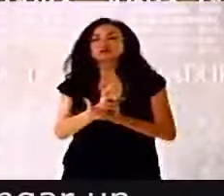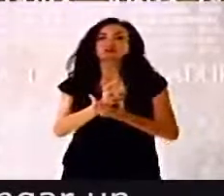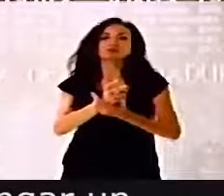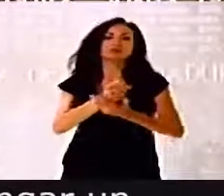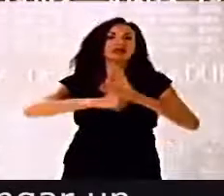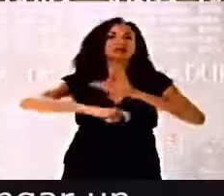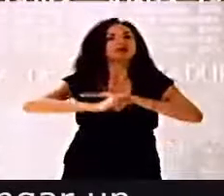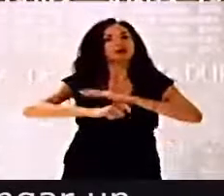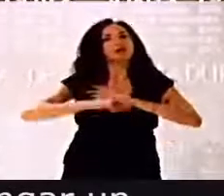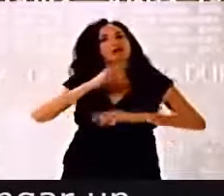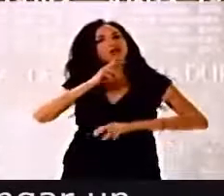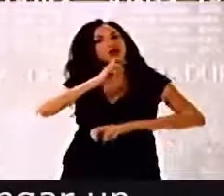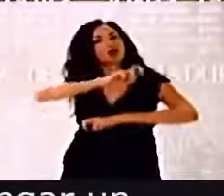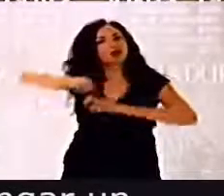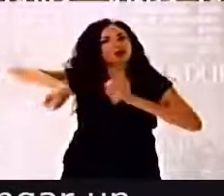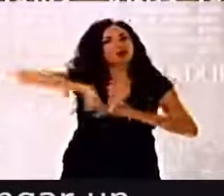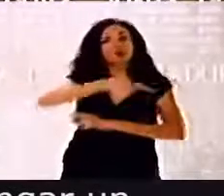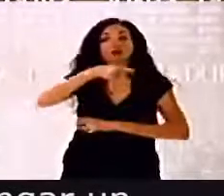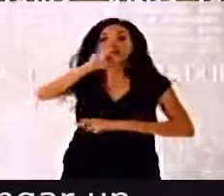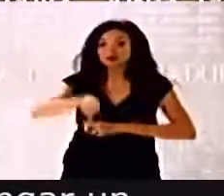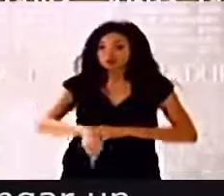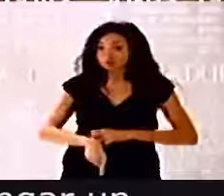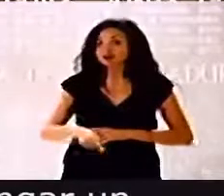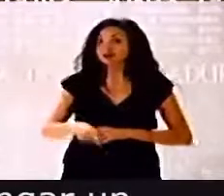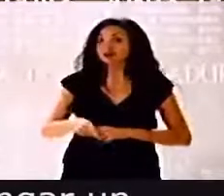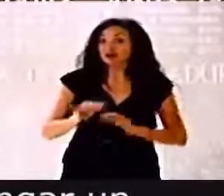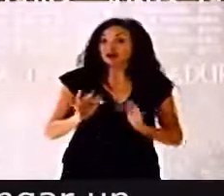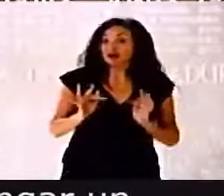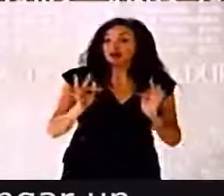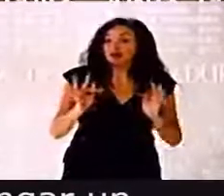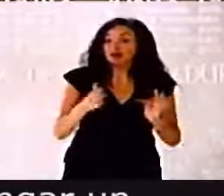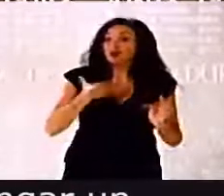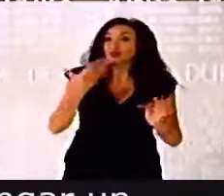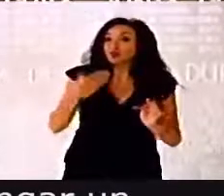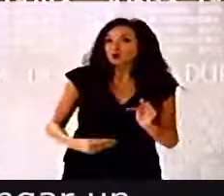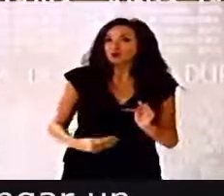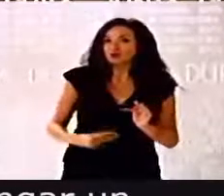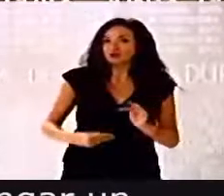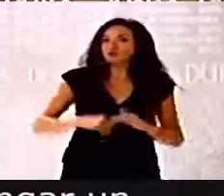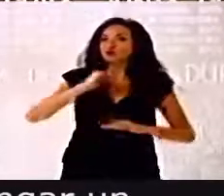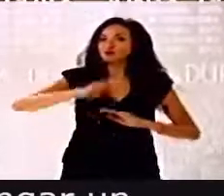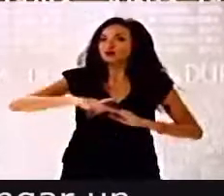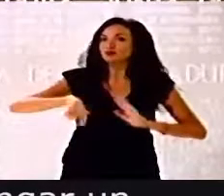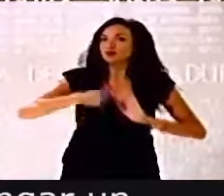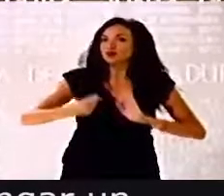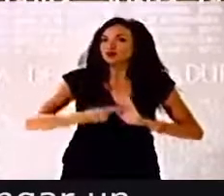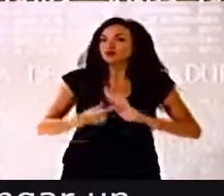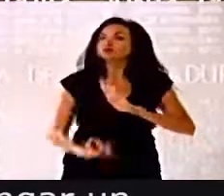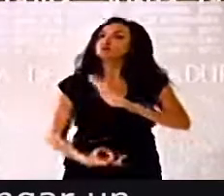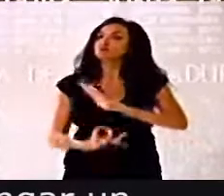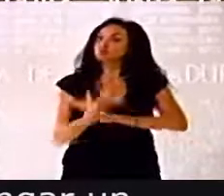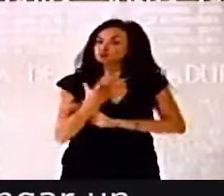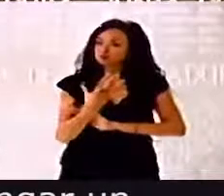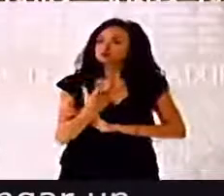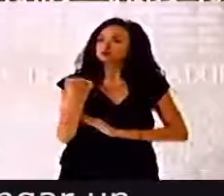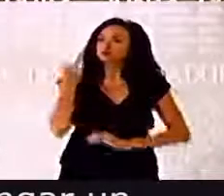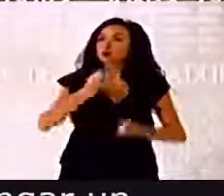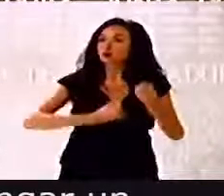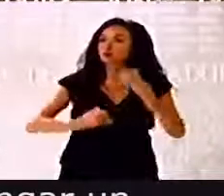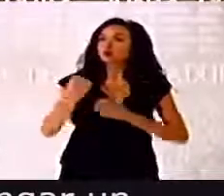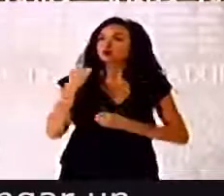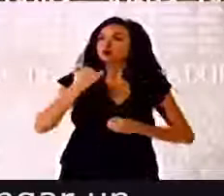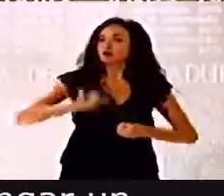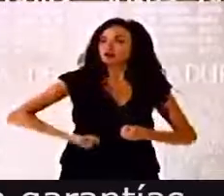y al mismo tiempo se tenga y se pueda, con garantías legales, generar actividad económica, riqueza y empleo, porque si